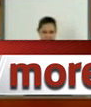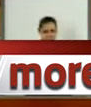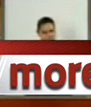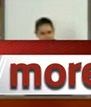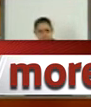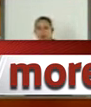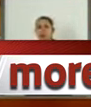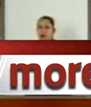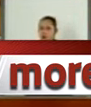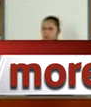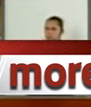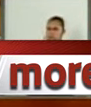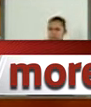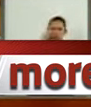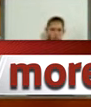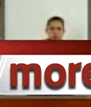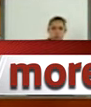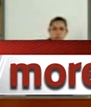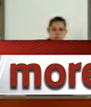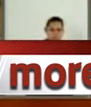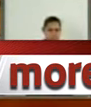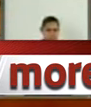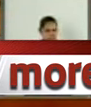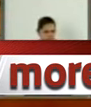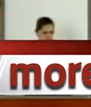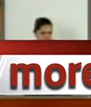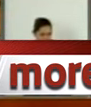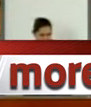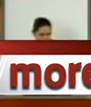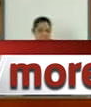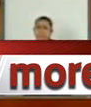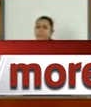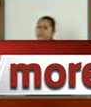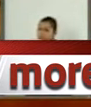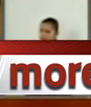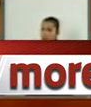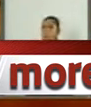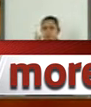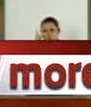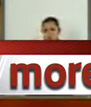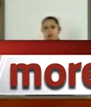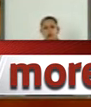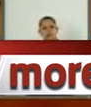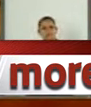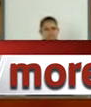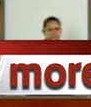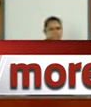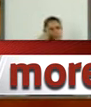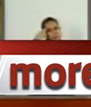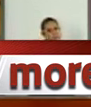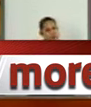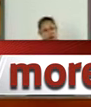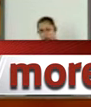gubernaturas, sino porque se posicionaría por segunda ocasión consecutiva como la primera